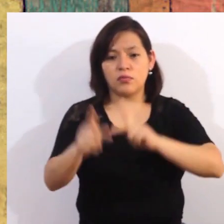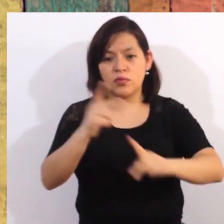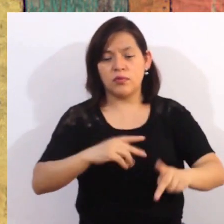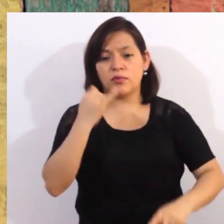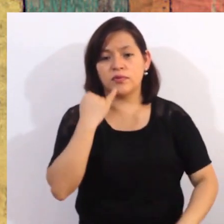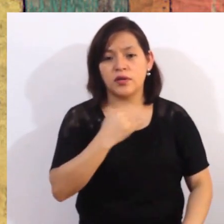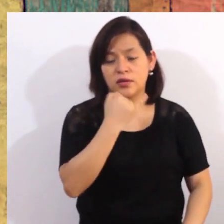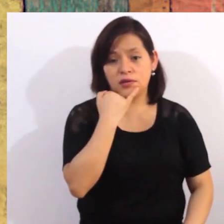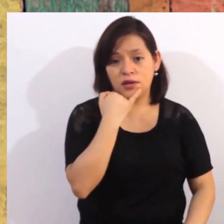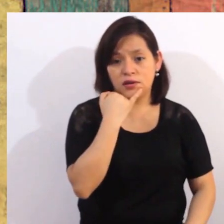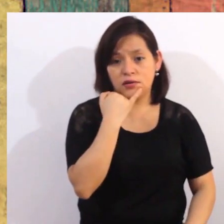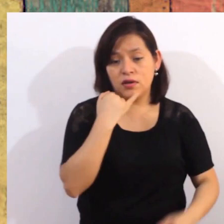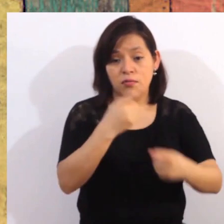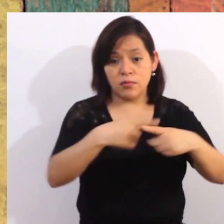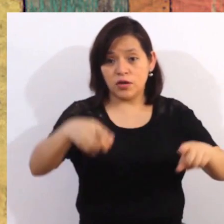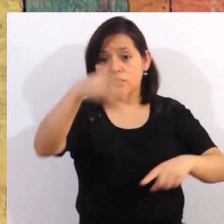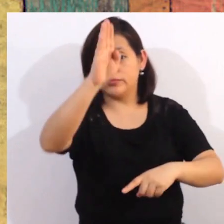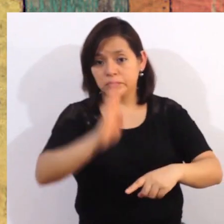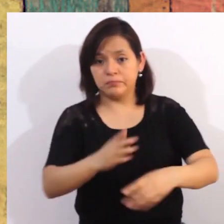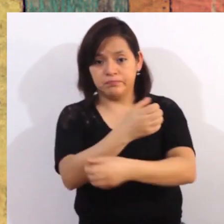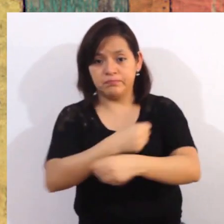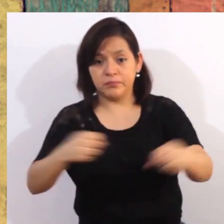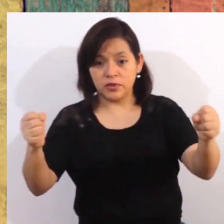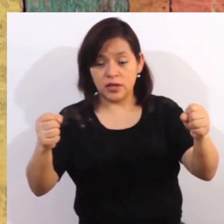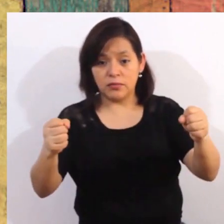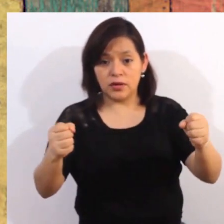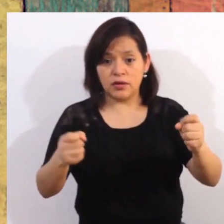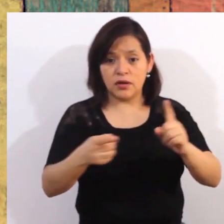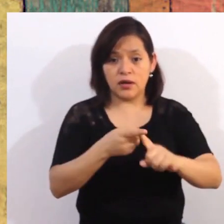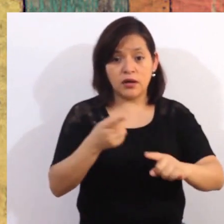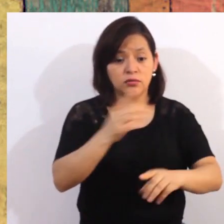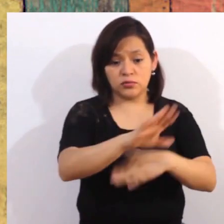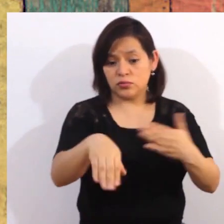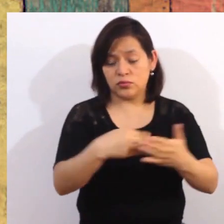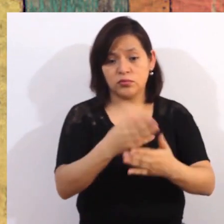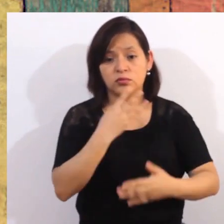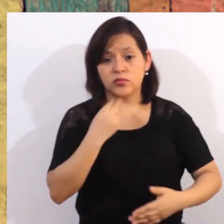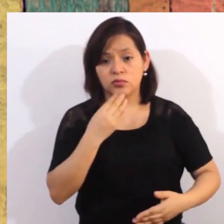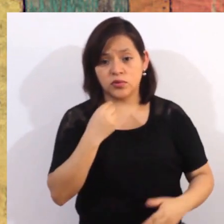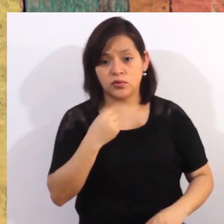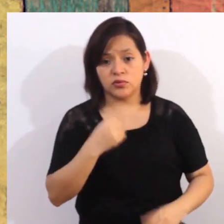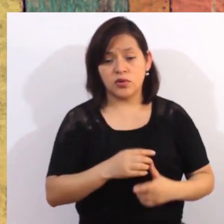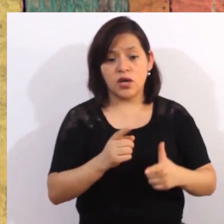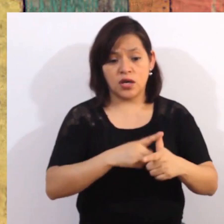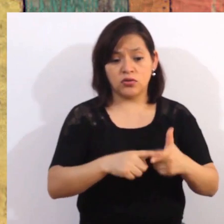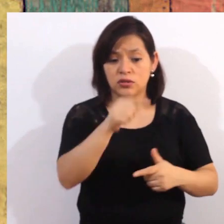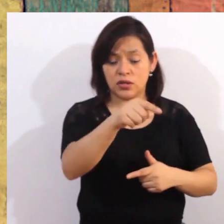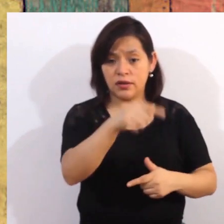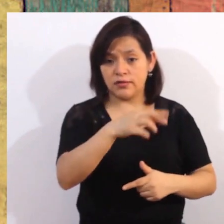se sucede la salvación de los judíos. En fin, así que este es el cuarto reino, un hombre muy